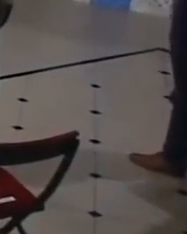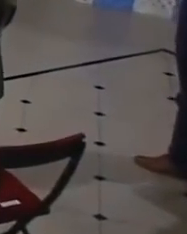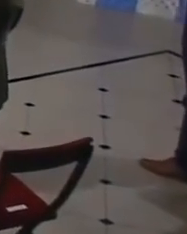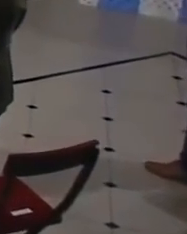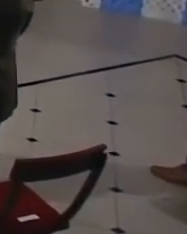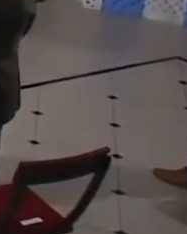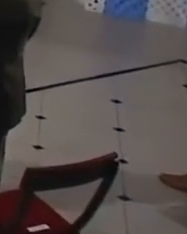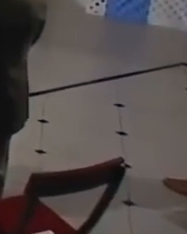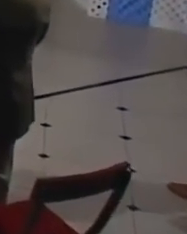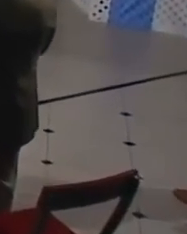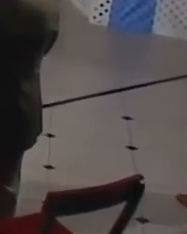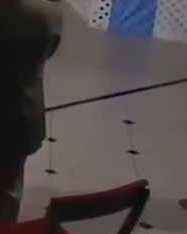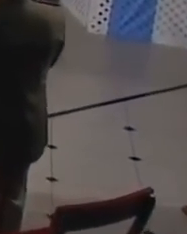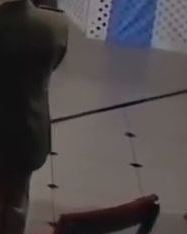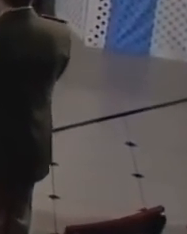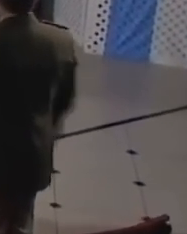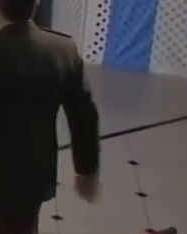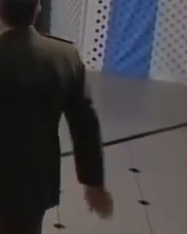¿no?